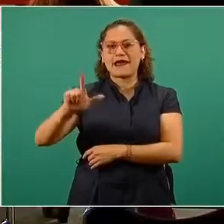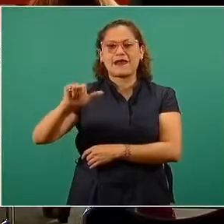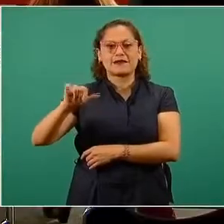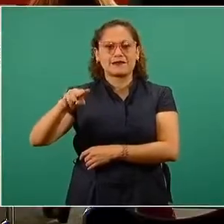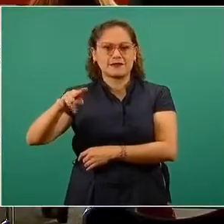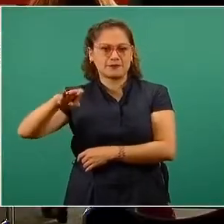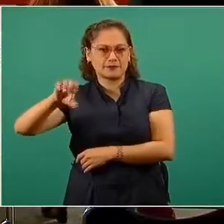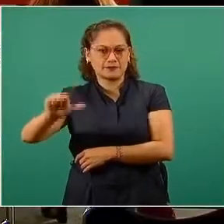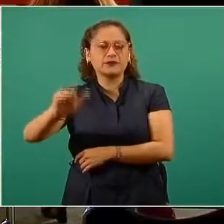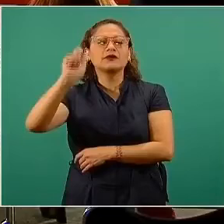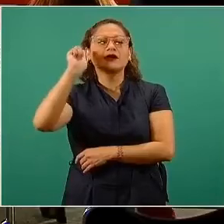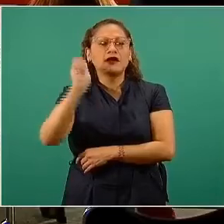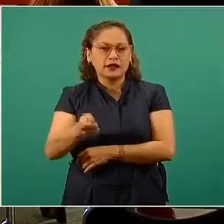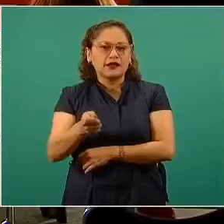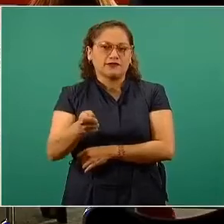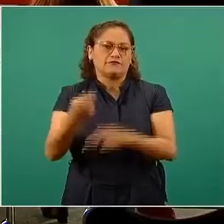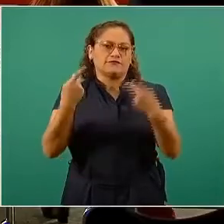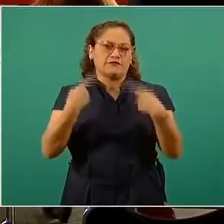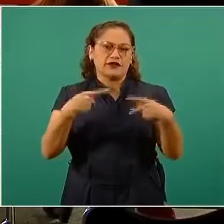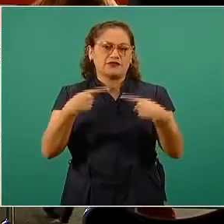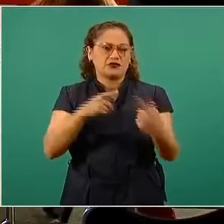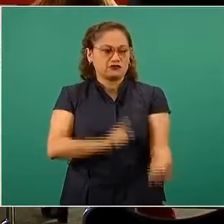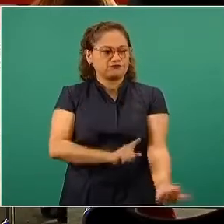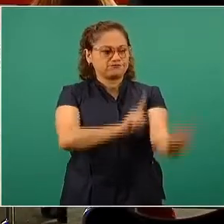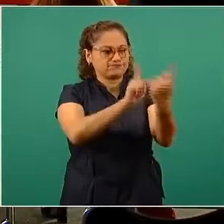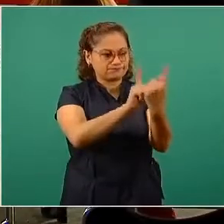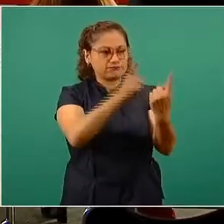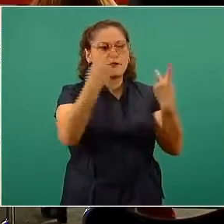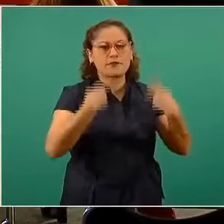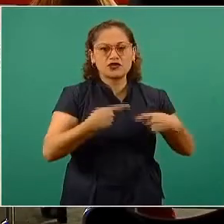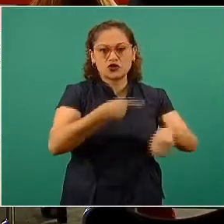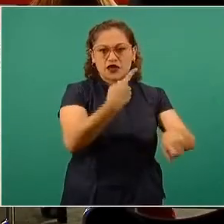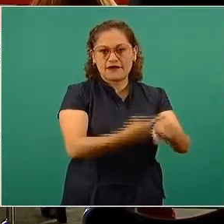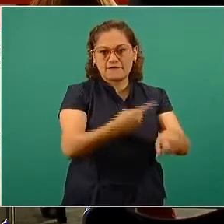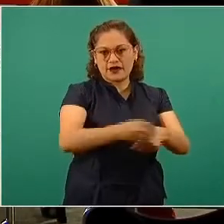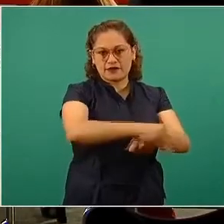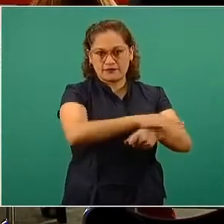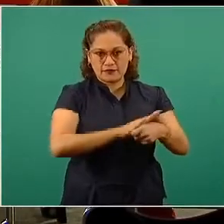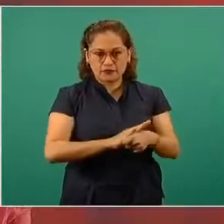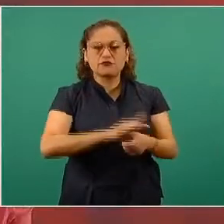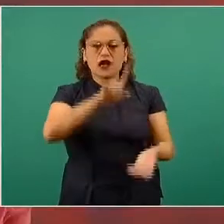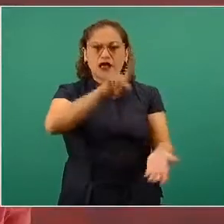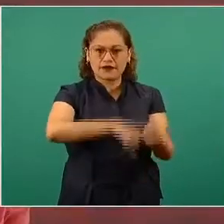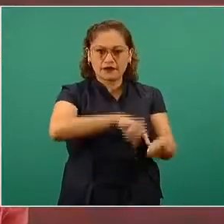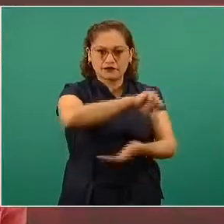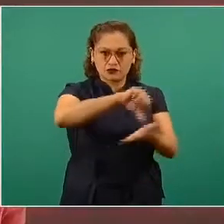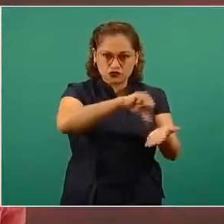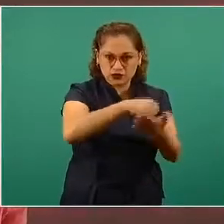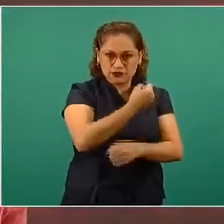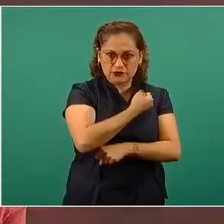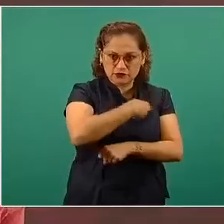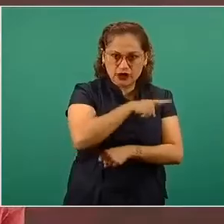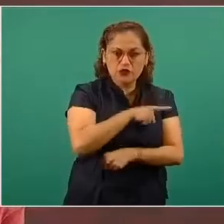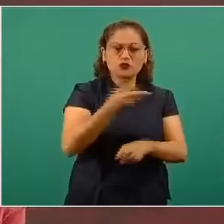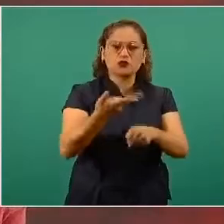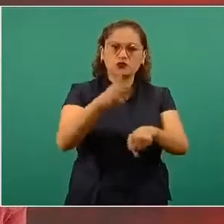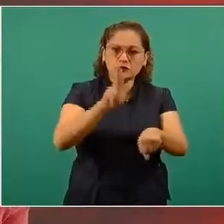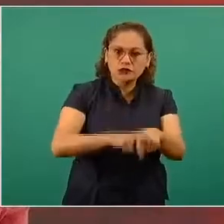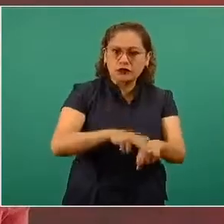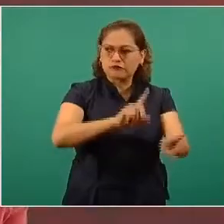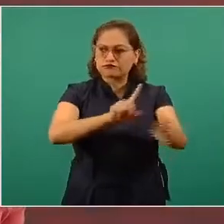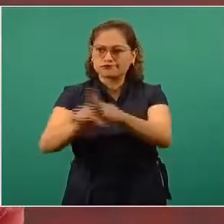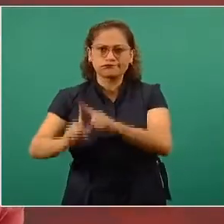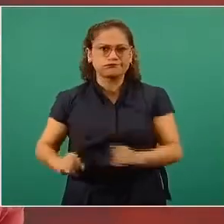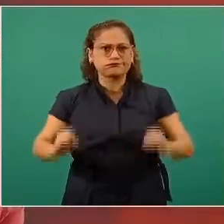cercanía a la experiencia COVID. La experiencia COVID es la experiencia clínica y, por lo tanto, es el riesgo más alto